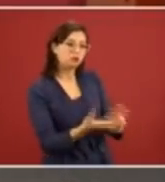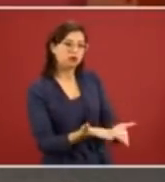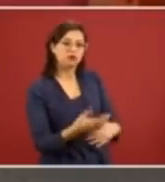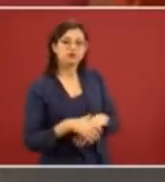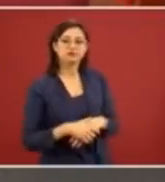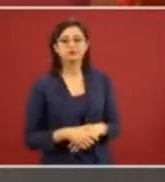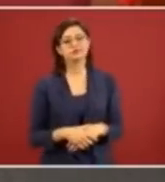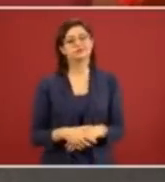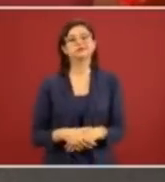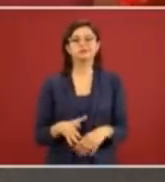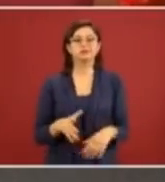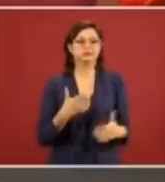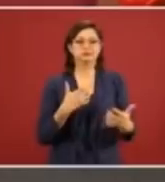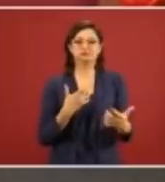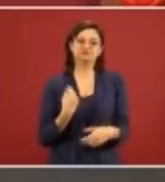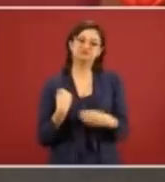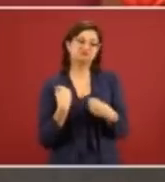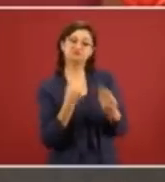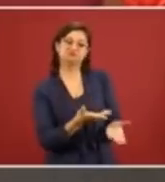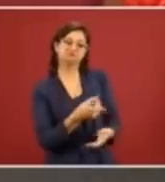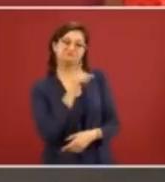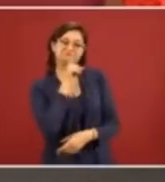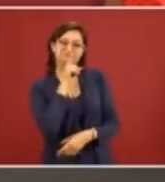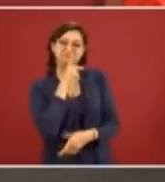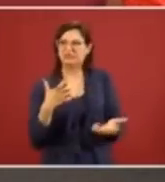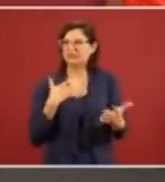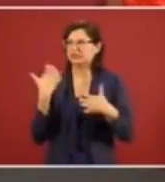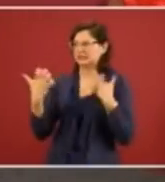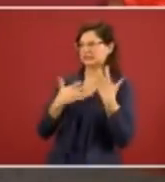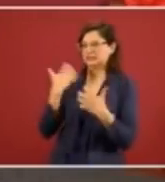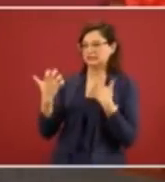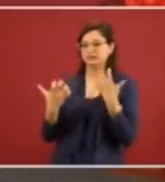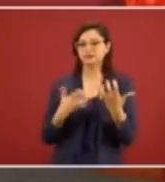Por eso la inconformidad, no en todos los casos,